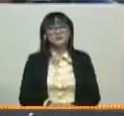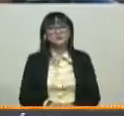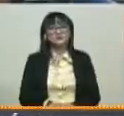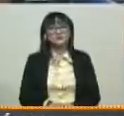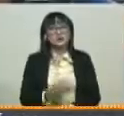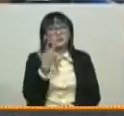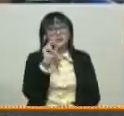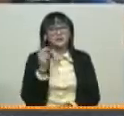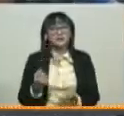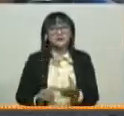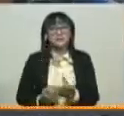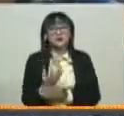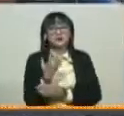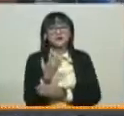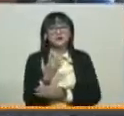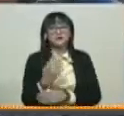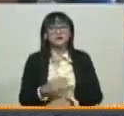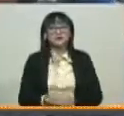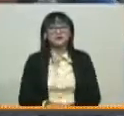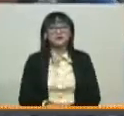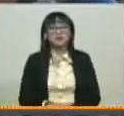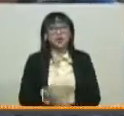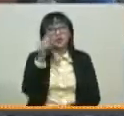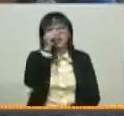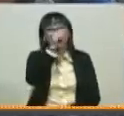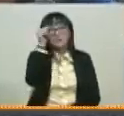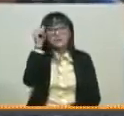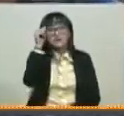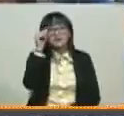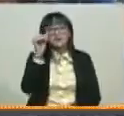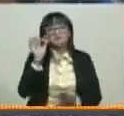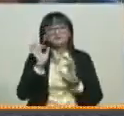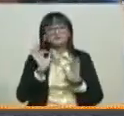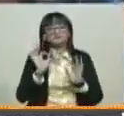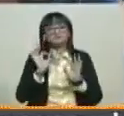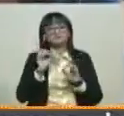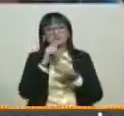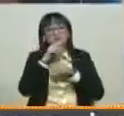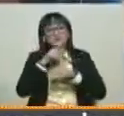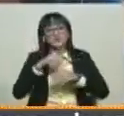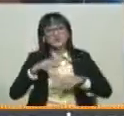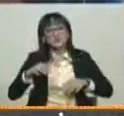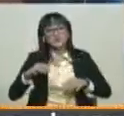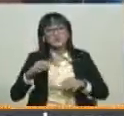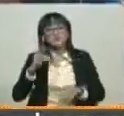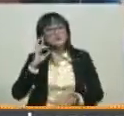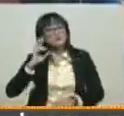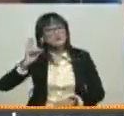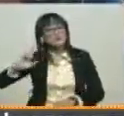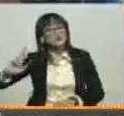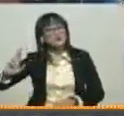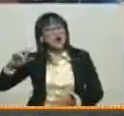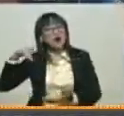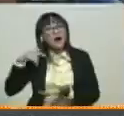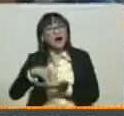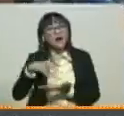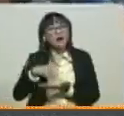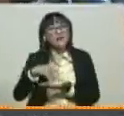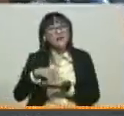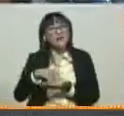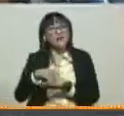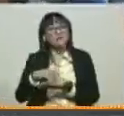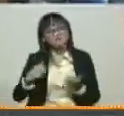el 20 de mayo, domingo bendito, cuando suene la Diana Carabobo, cuento